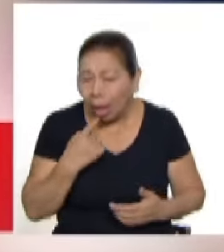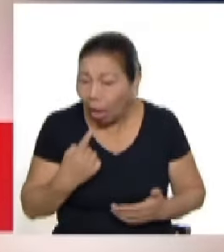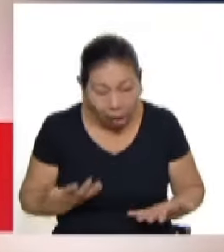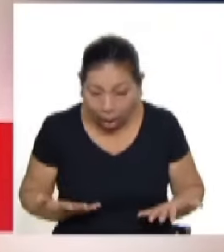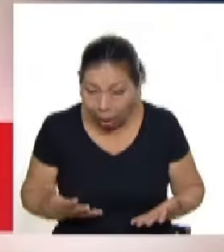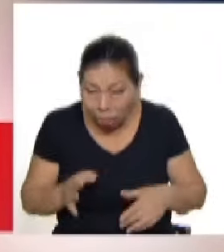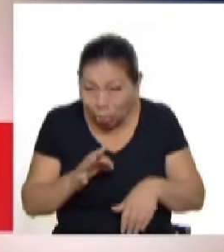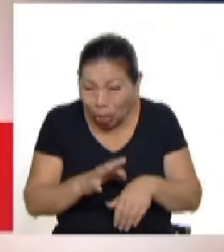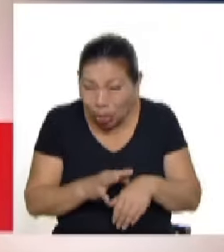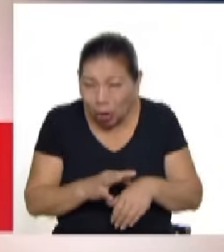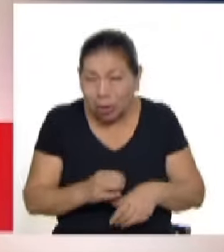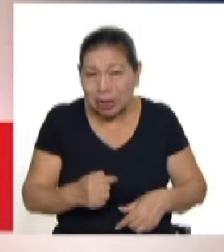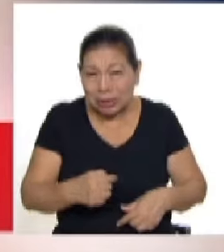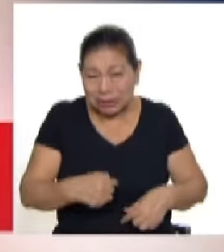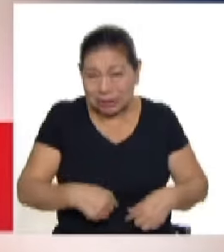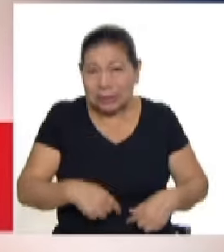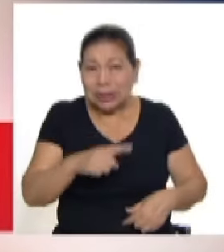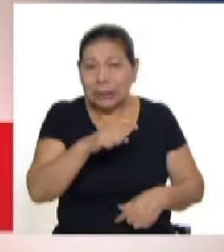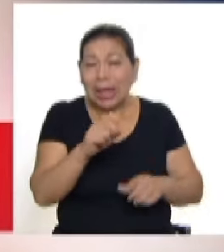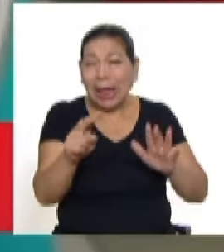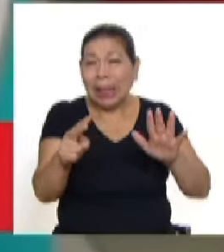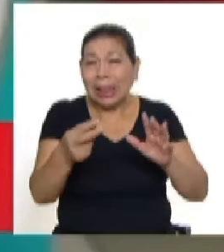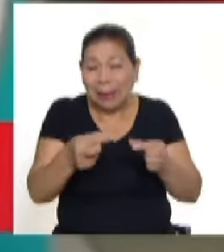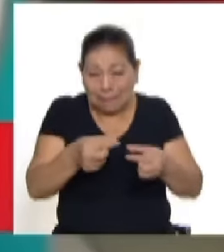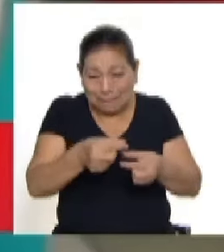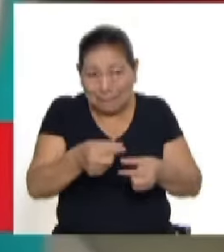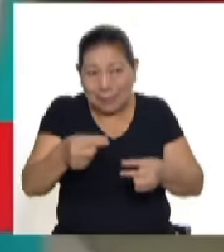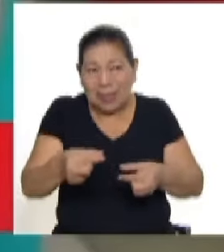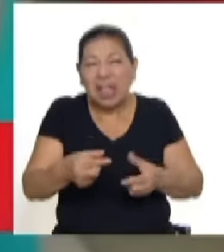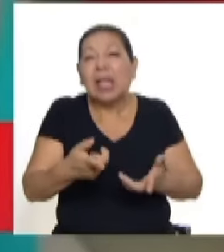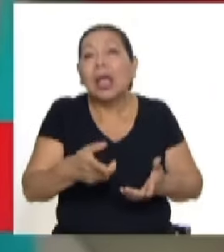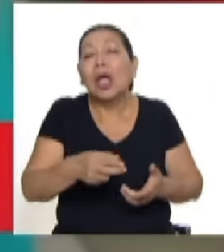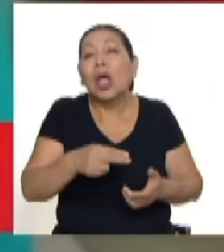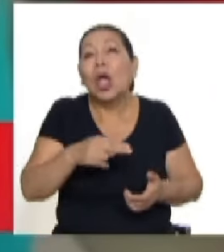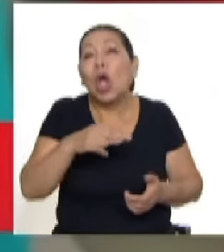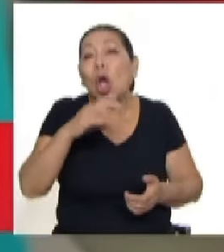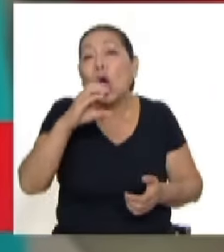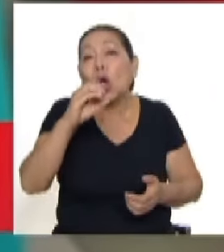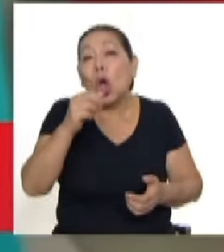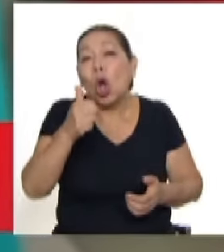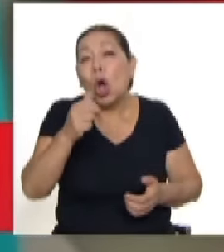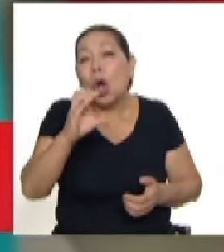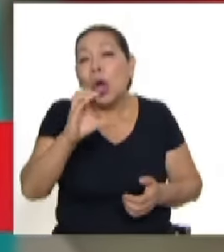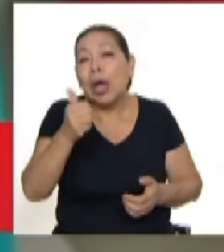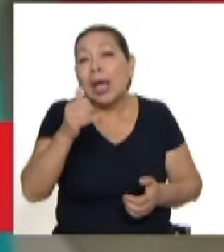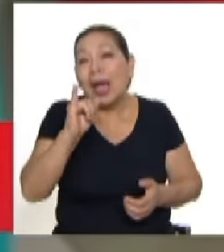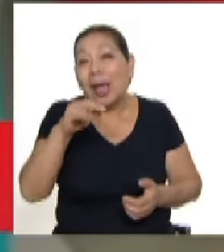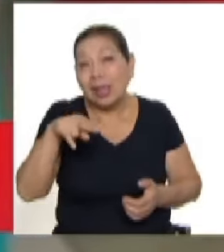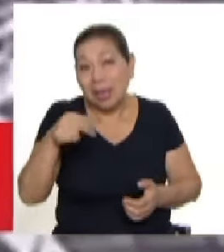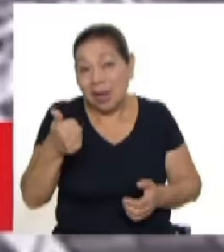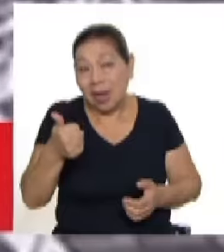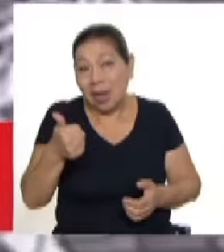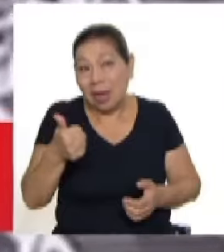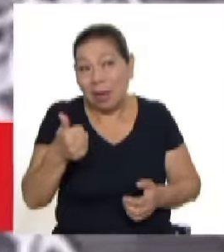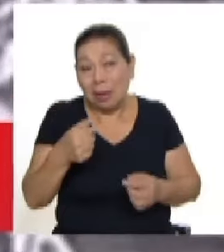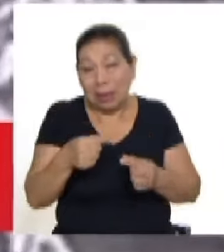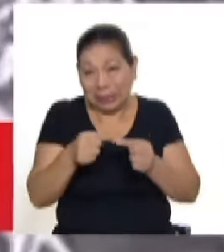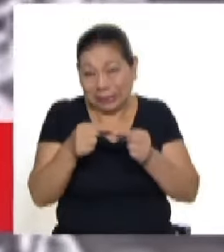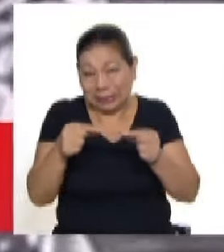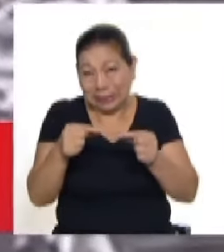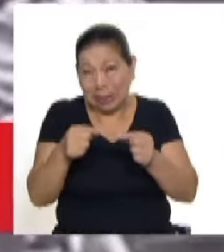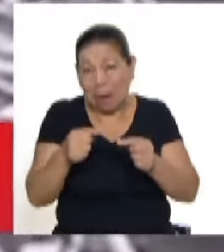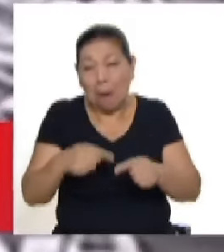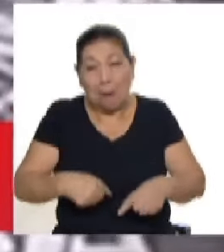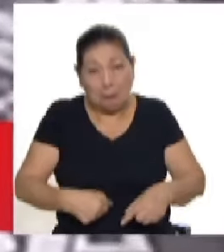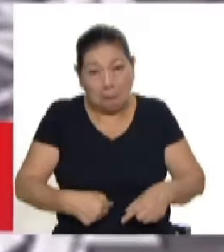al encontrar nada menos que 117 cápsulas de cocaína, precisando que uno de los ovoides